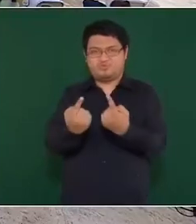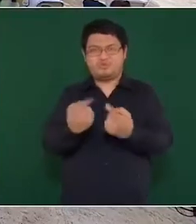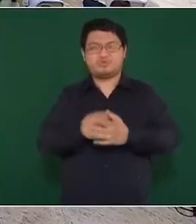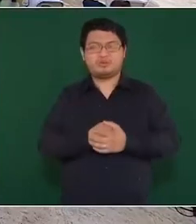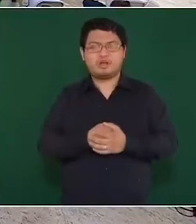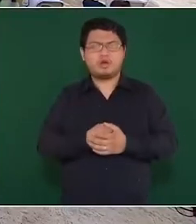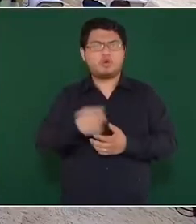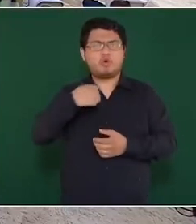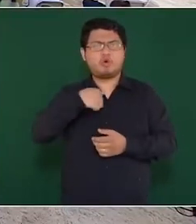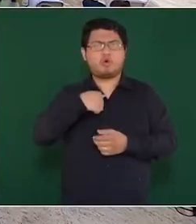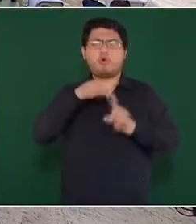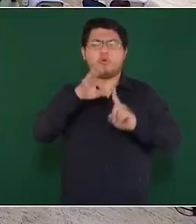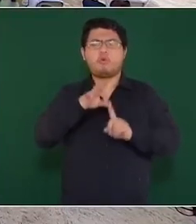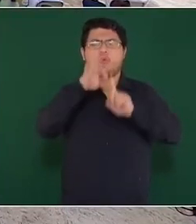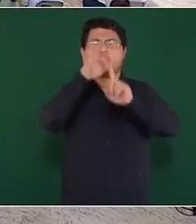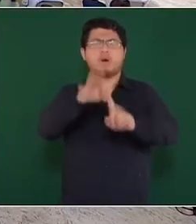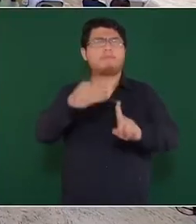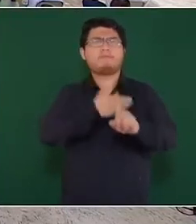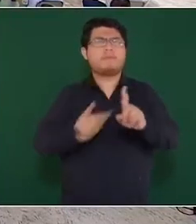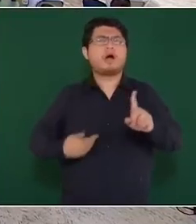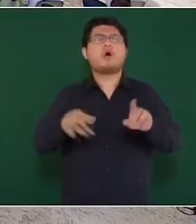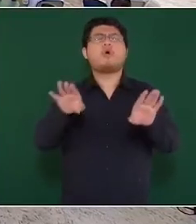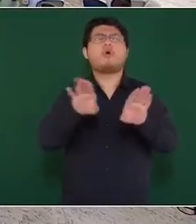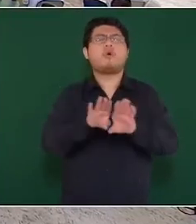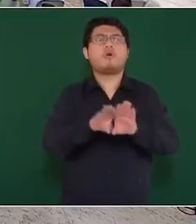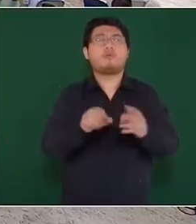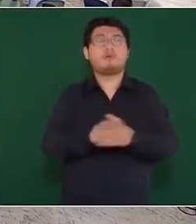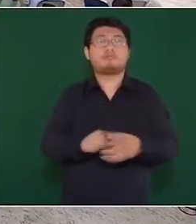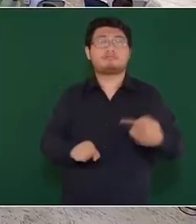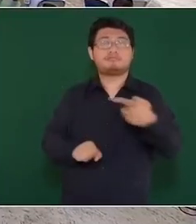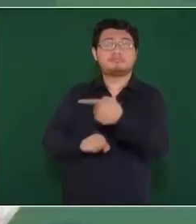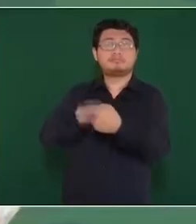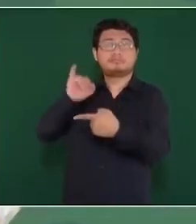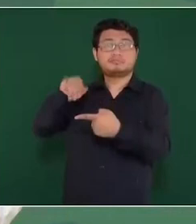Yo llegué a la presidencia no por el INE,